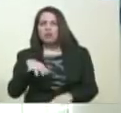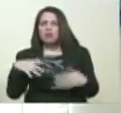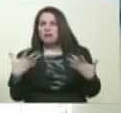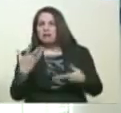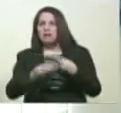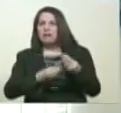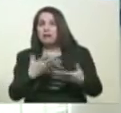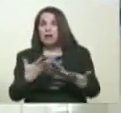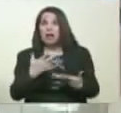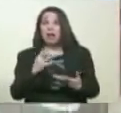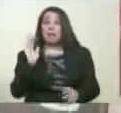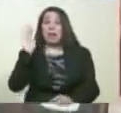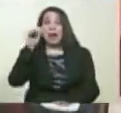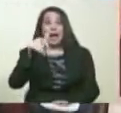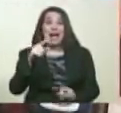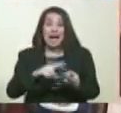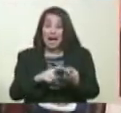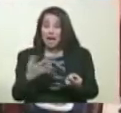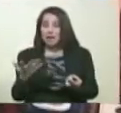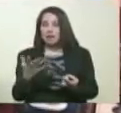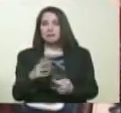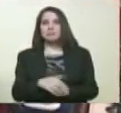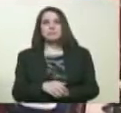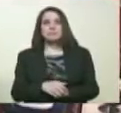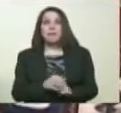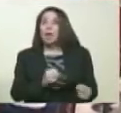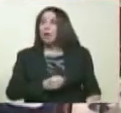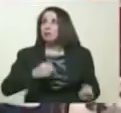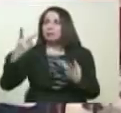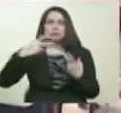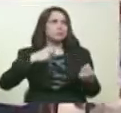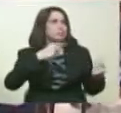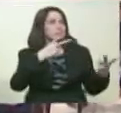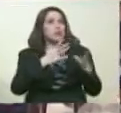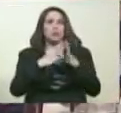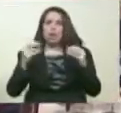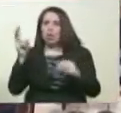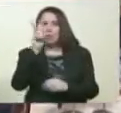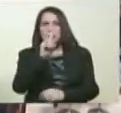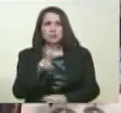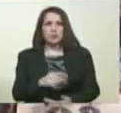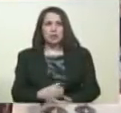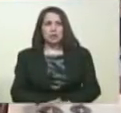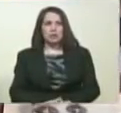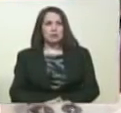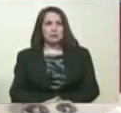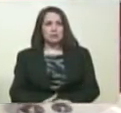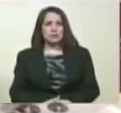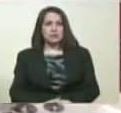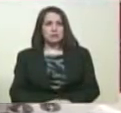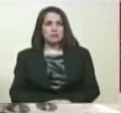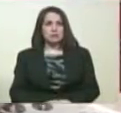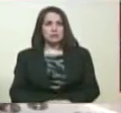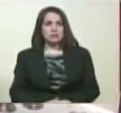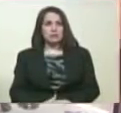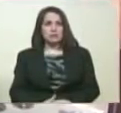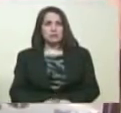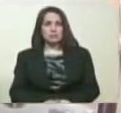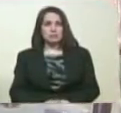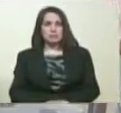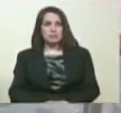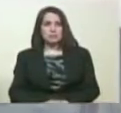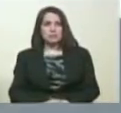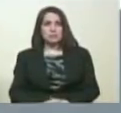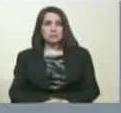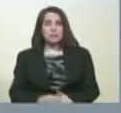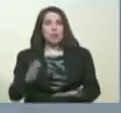ubicada en la zona de Maracay. Y desde Maracay, perdón. Sí, de ahí despachamos a todo el país. Bueno, tienen que tener una en Maracaibo, una en Puerto Ordaz, una